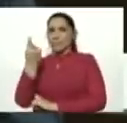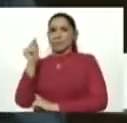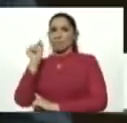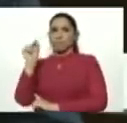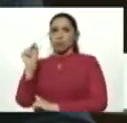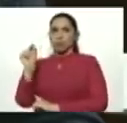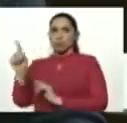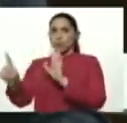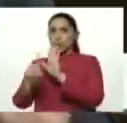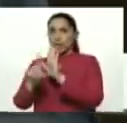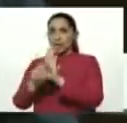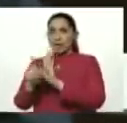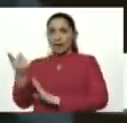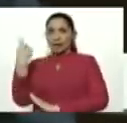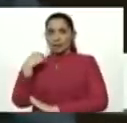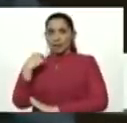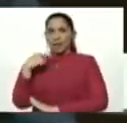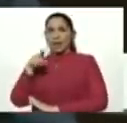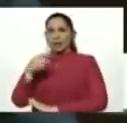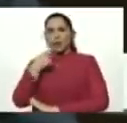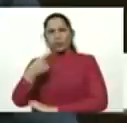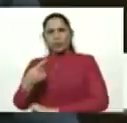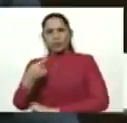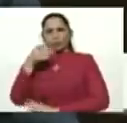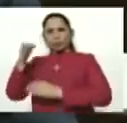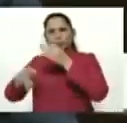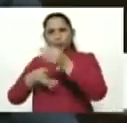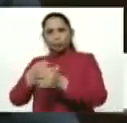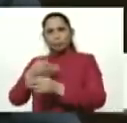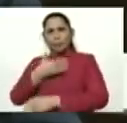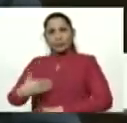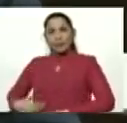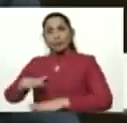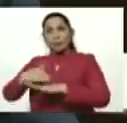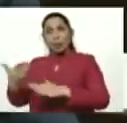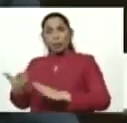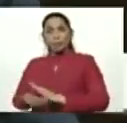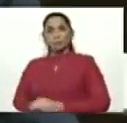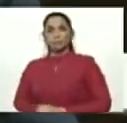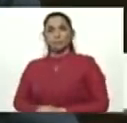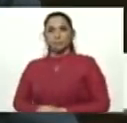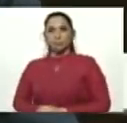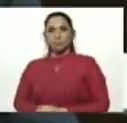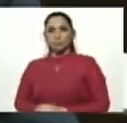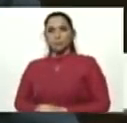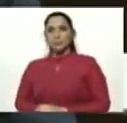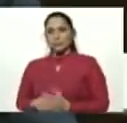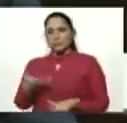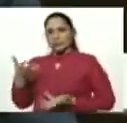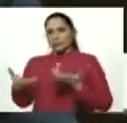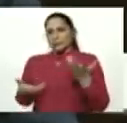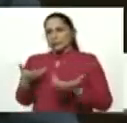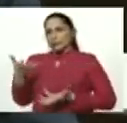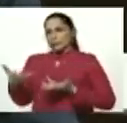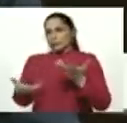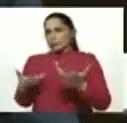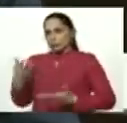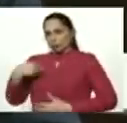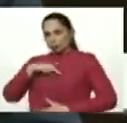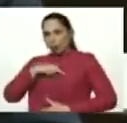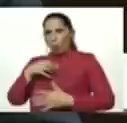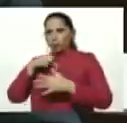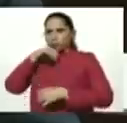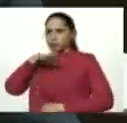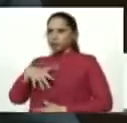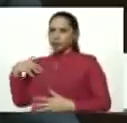de la resolución de ayer. Y digo esto, presidente, porque al calor de la historia que estamos escribiendo,